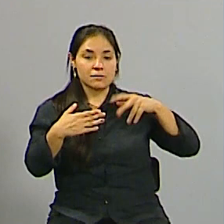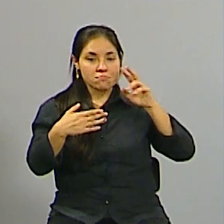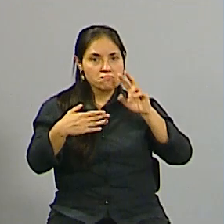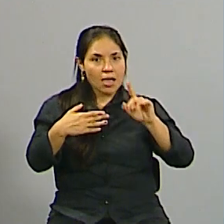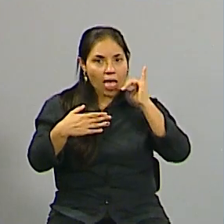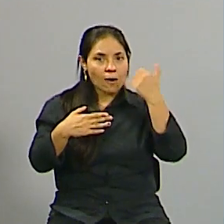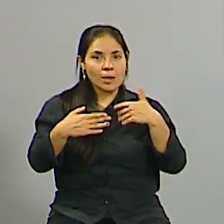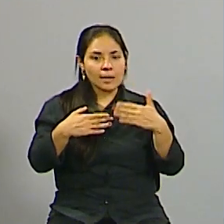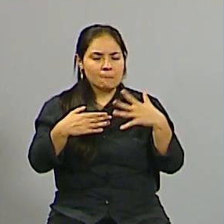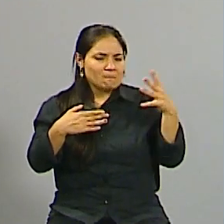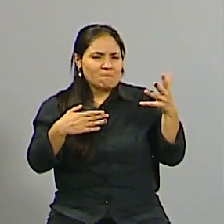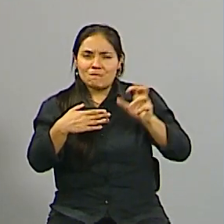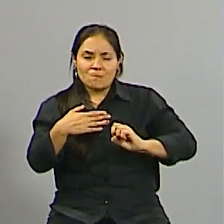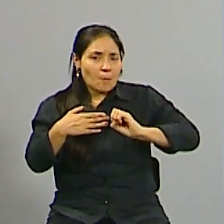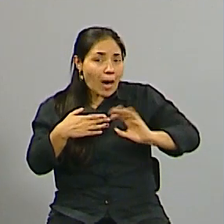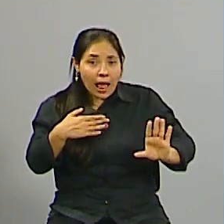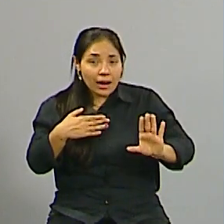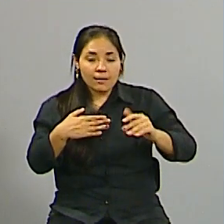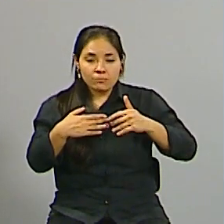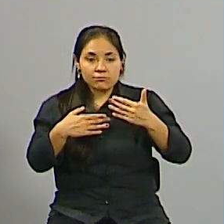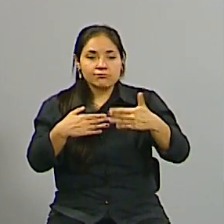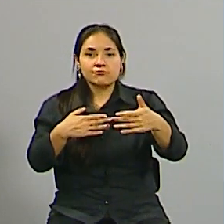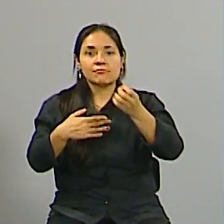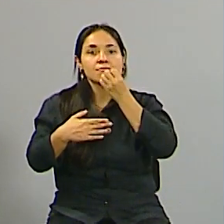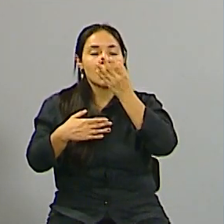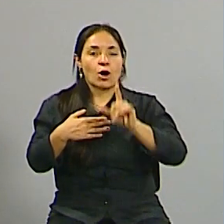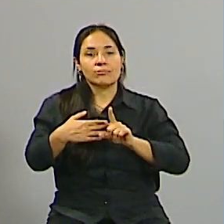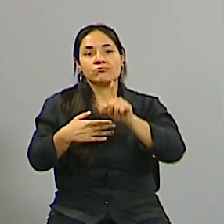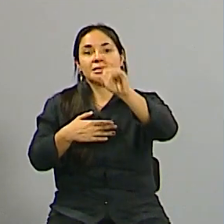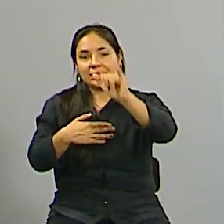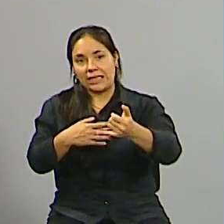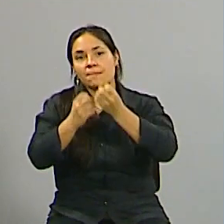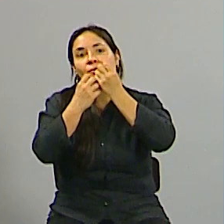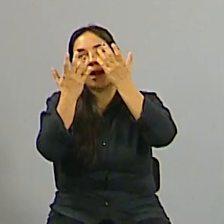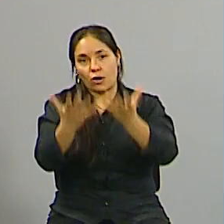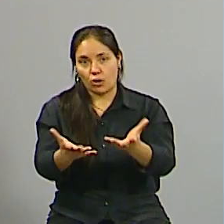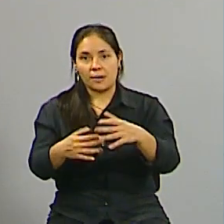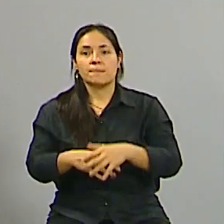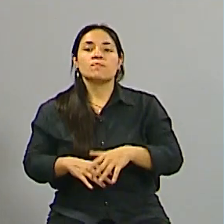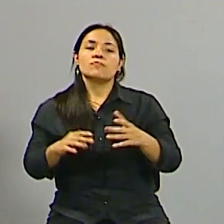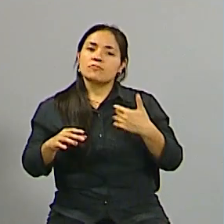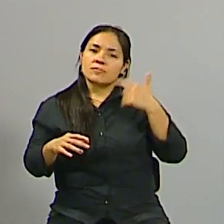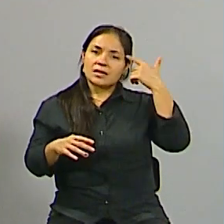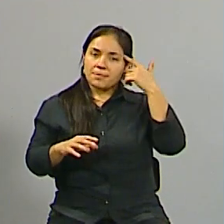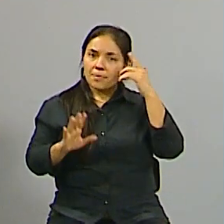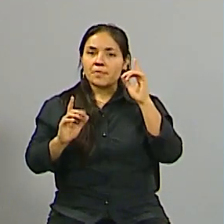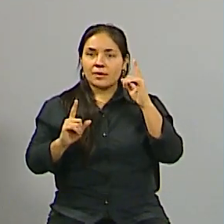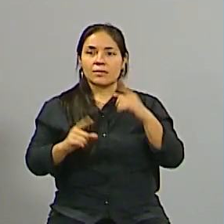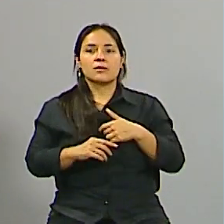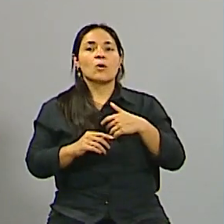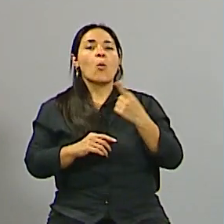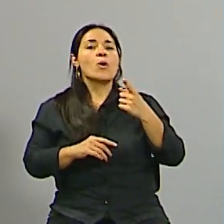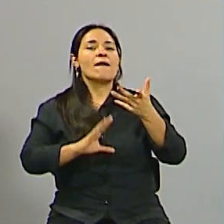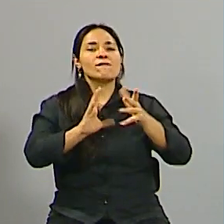recuperación del empleo, hay una recuperación de la ocupación. Eso puede leerse de dos maneras. Una, yo creo que es una mala